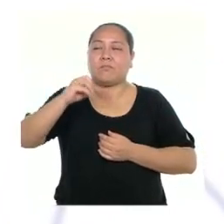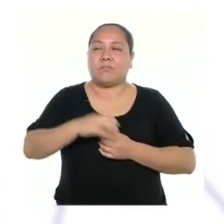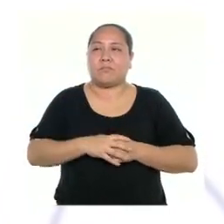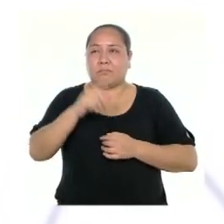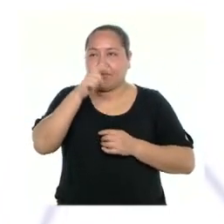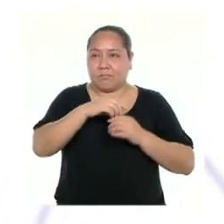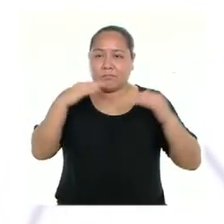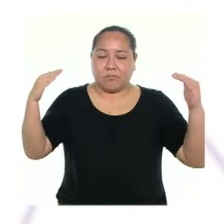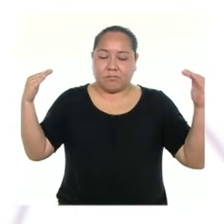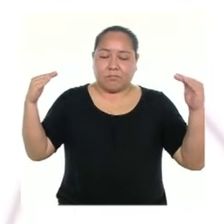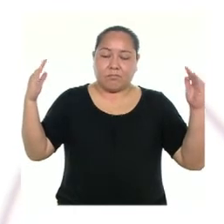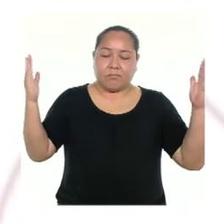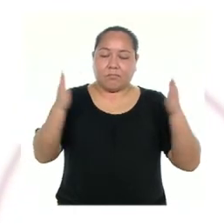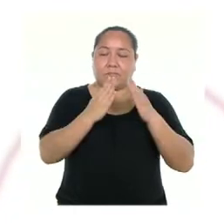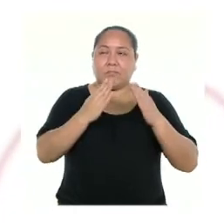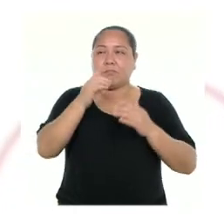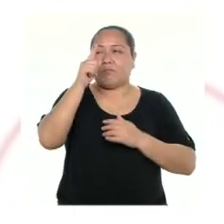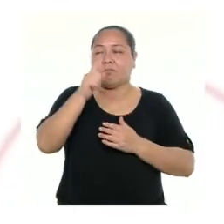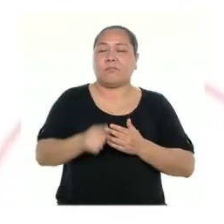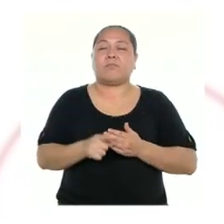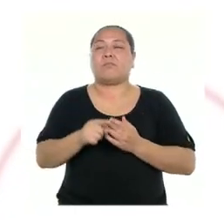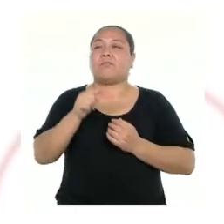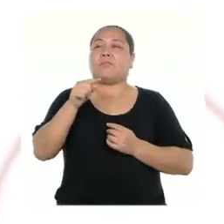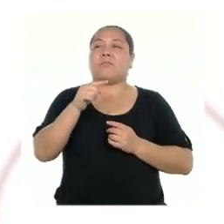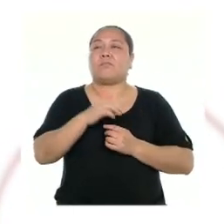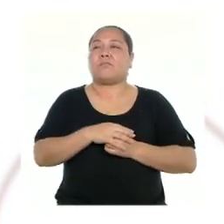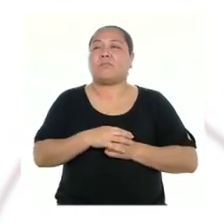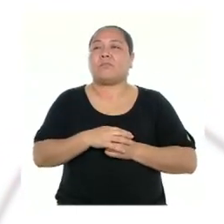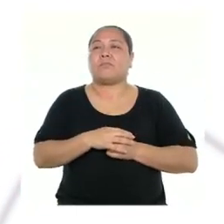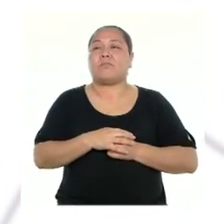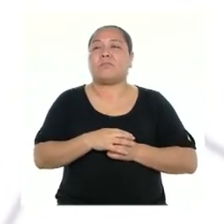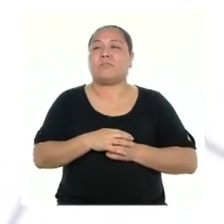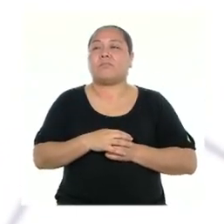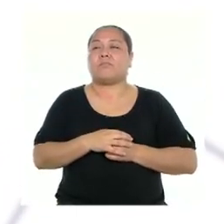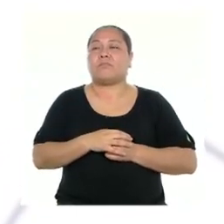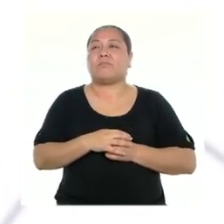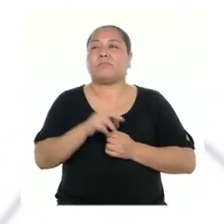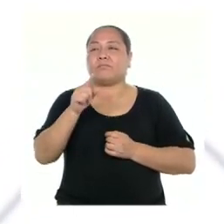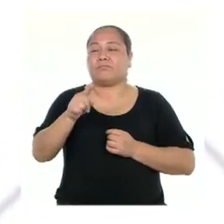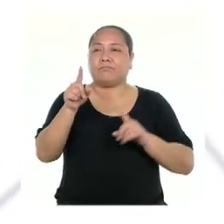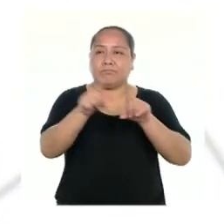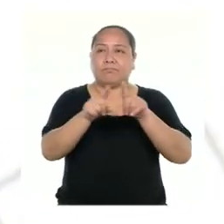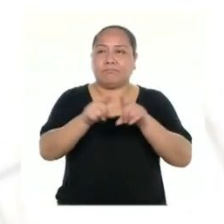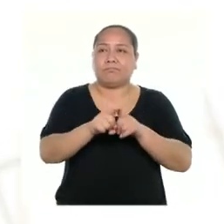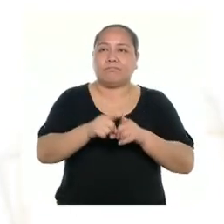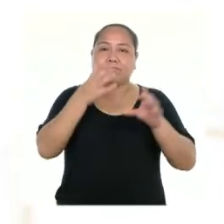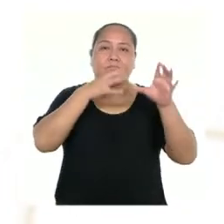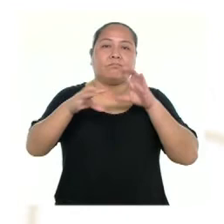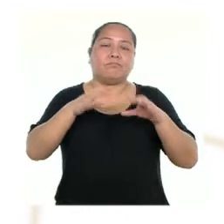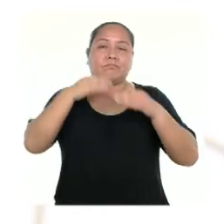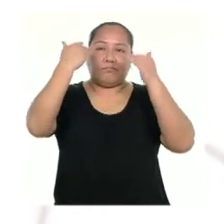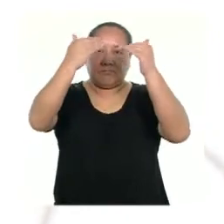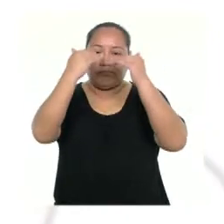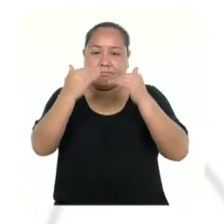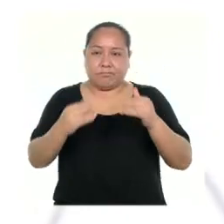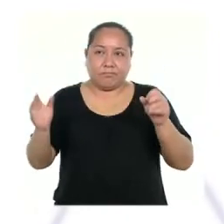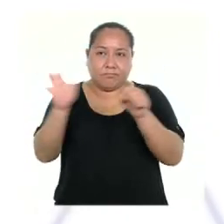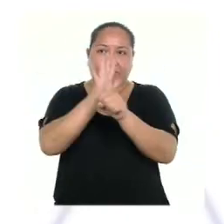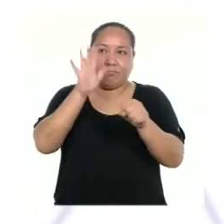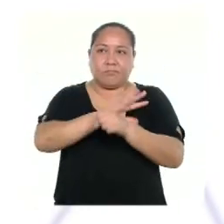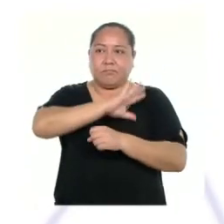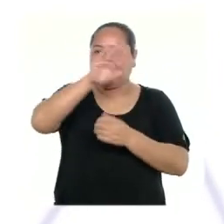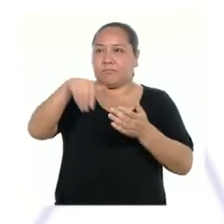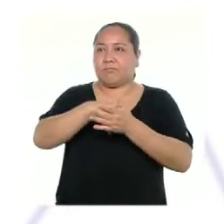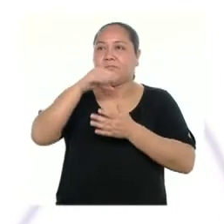intersectar en el punto medio de las líneas perpendiculares trazadas. Así lo hacemos hasta cubrir toda